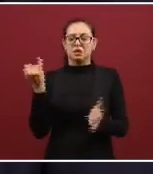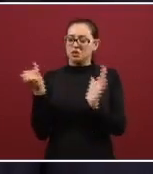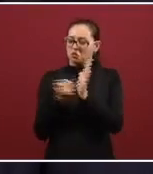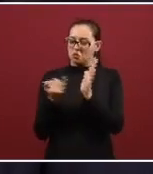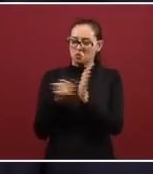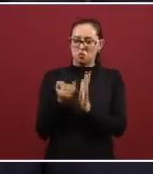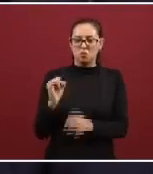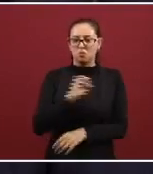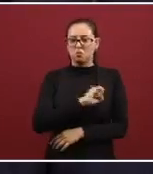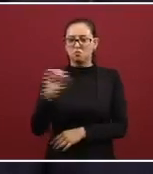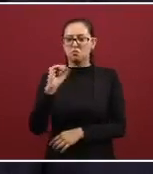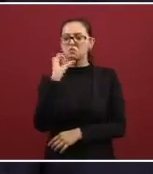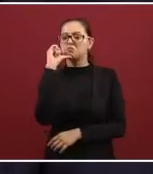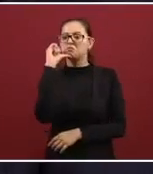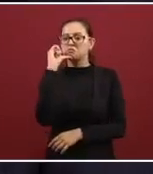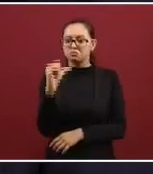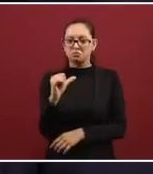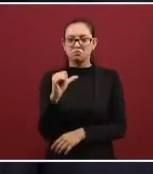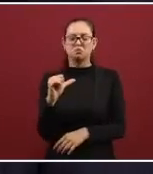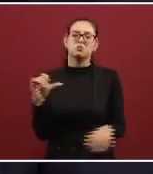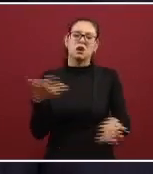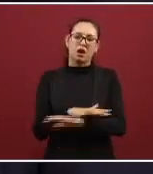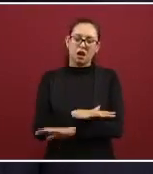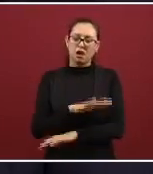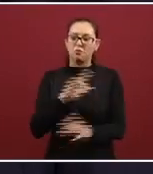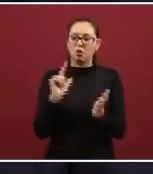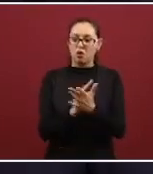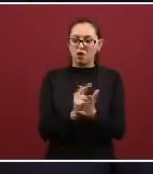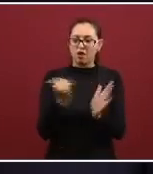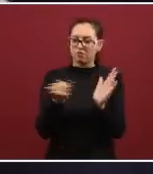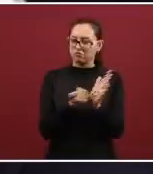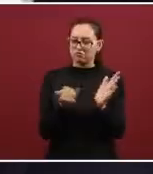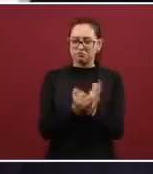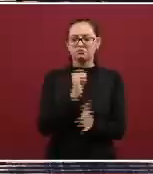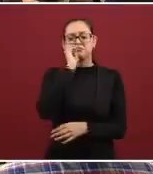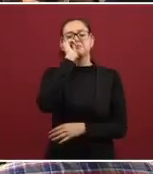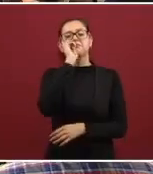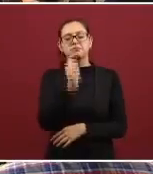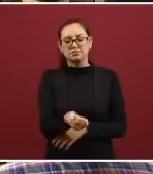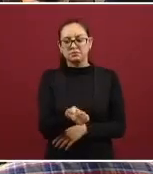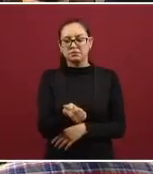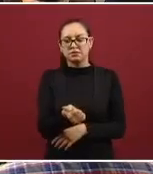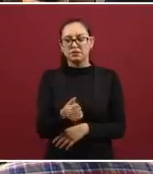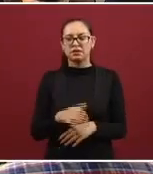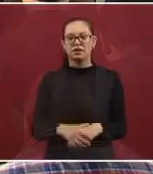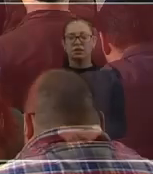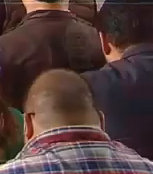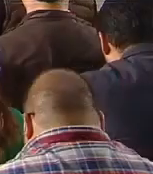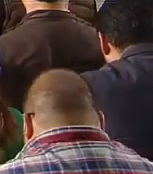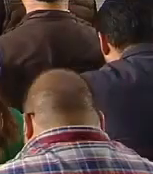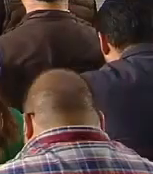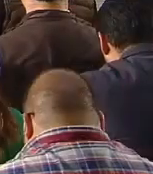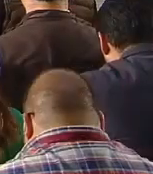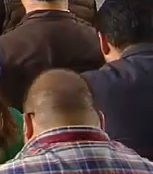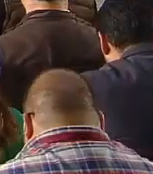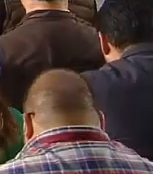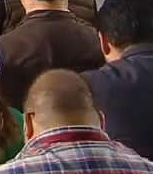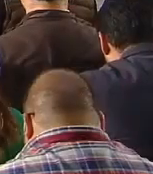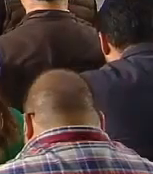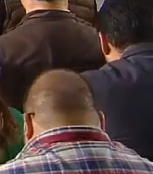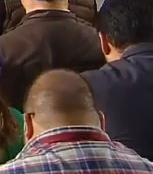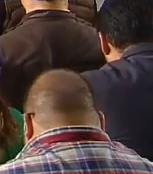impuestos, el que no haya una reforma fiscal, el que no se modifiquen las reglas, yo